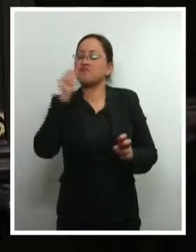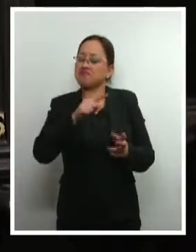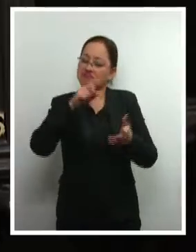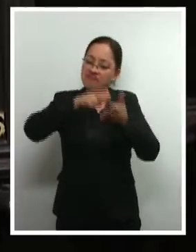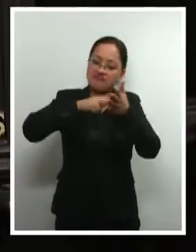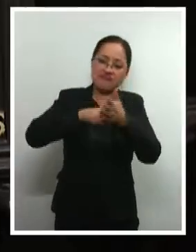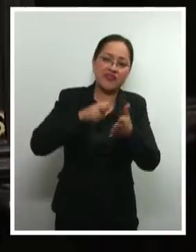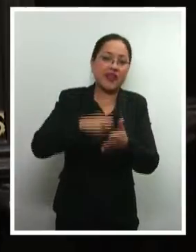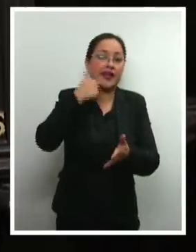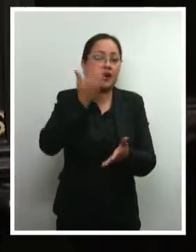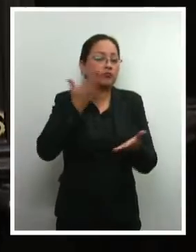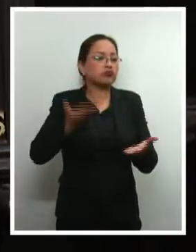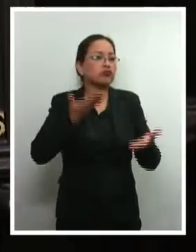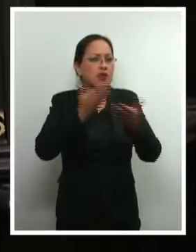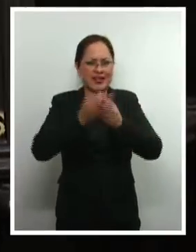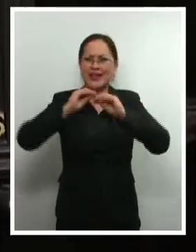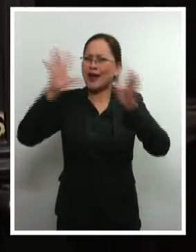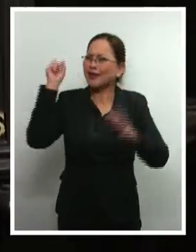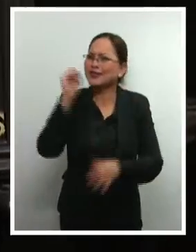a iniciar, claro que sí,